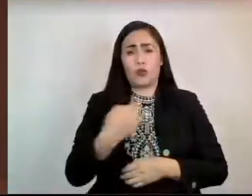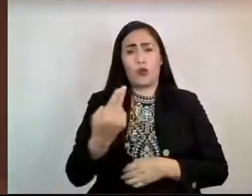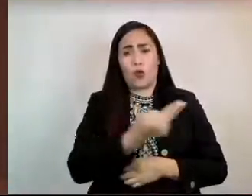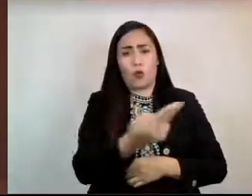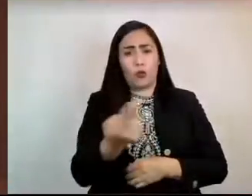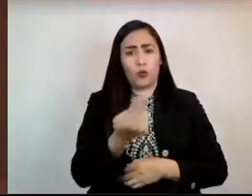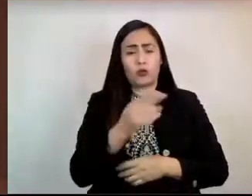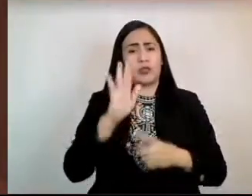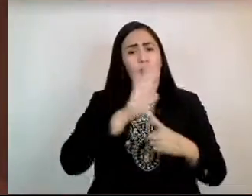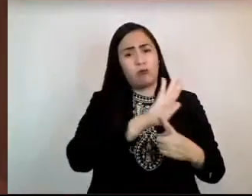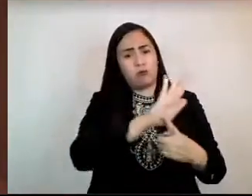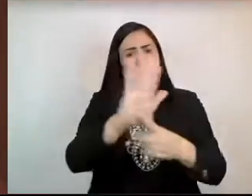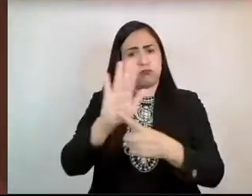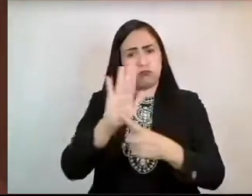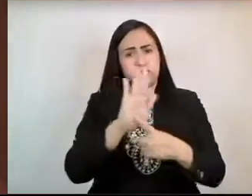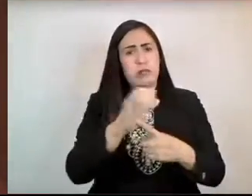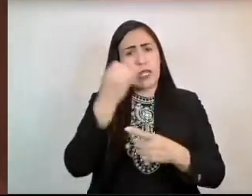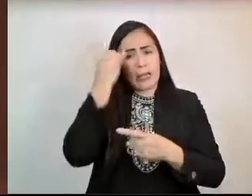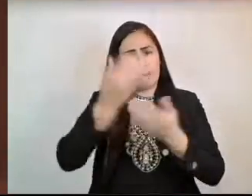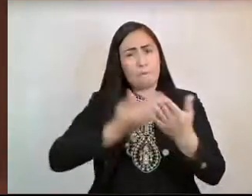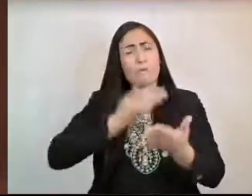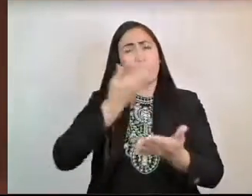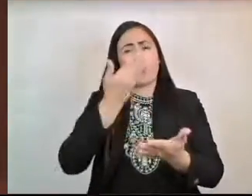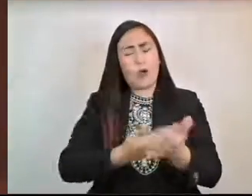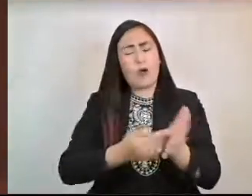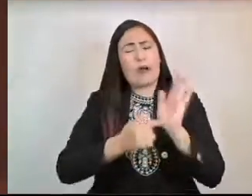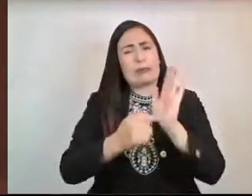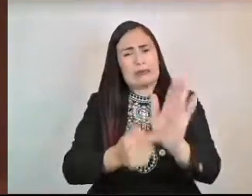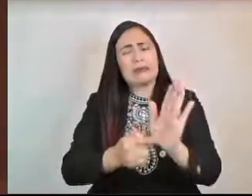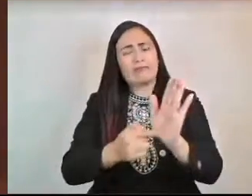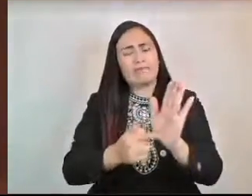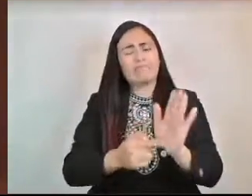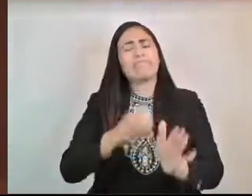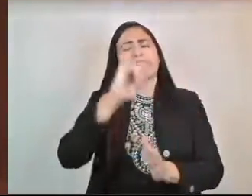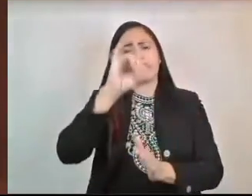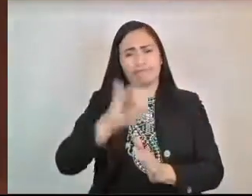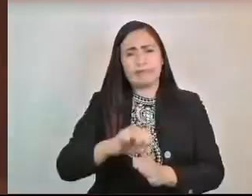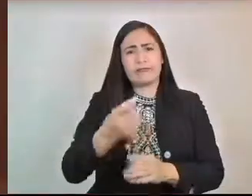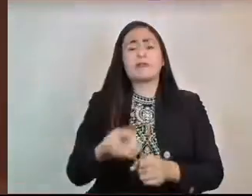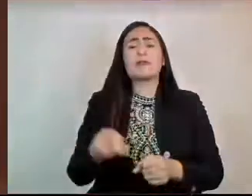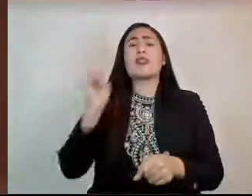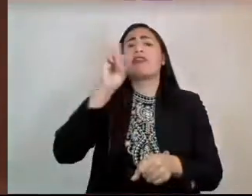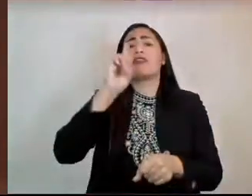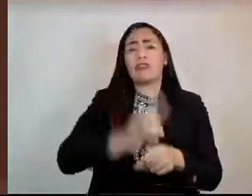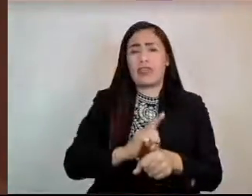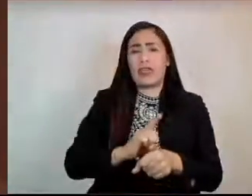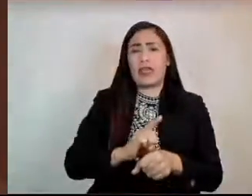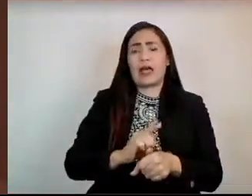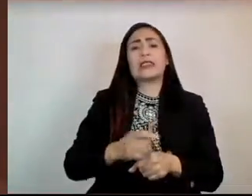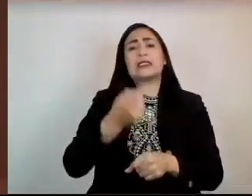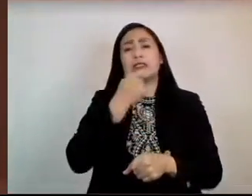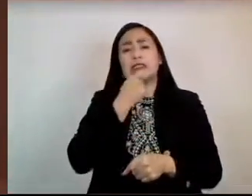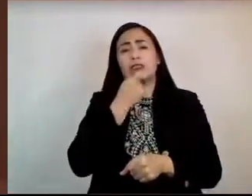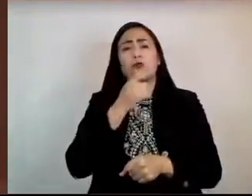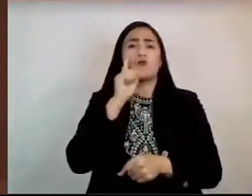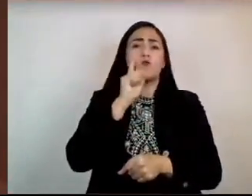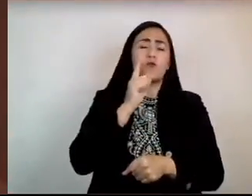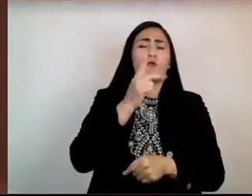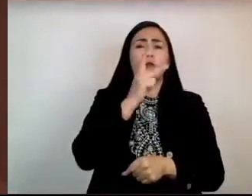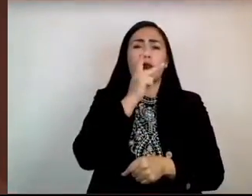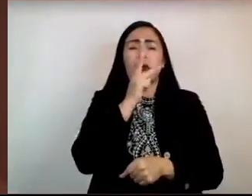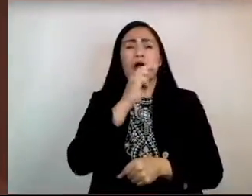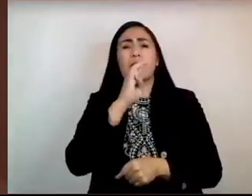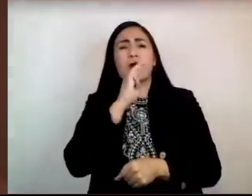este importante y sensible problema a fin de declarar Día del Huérfano para que sea una fecha a favor de